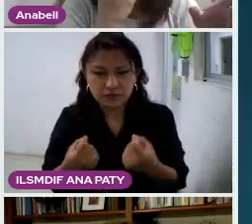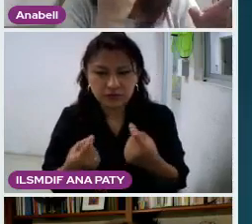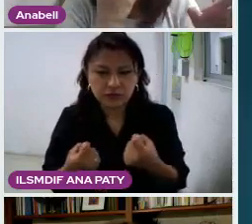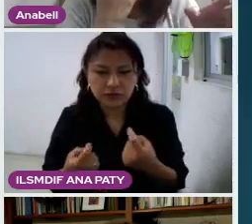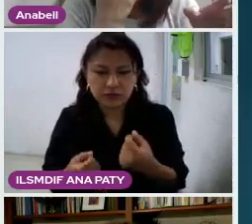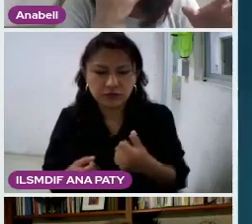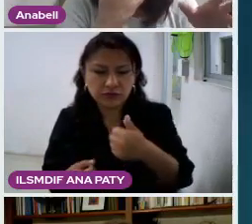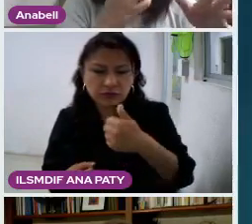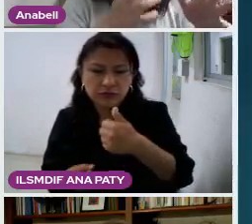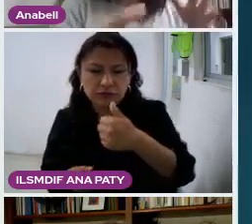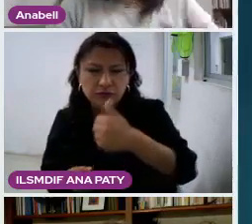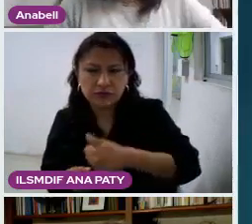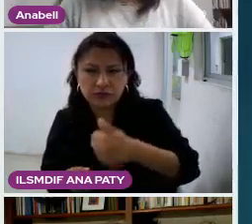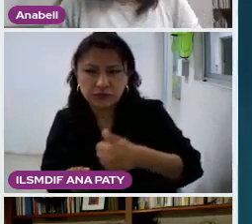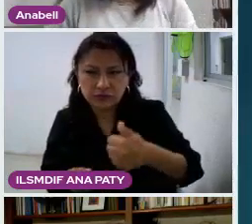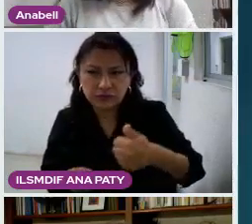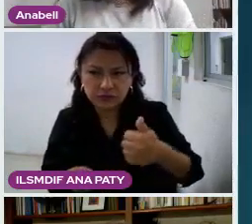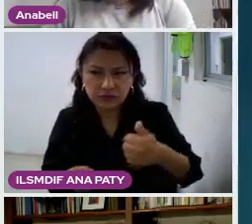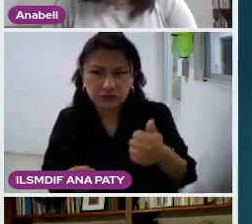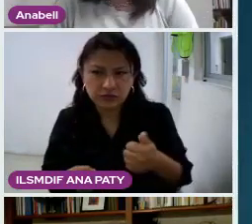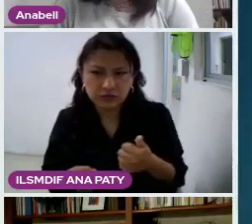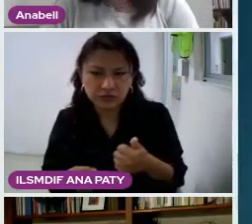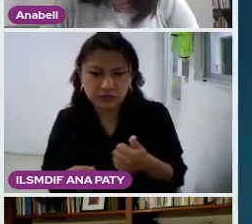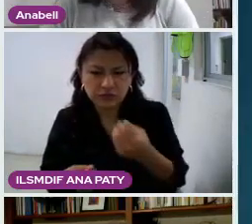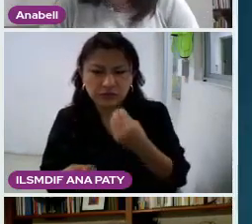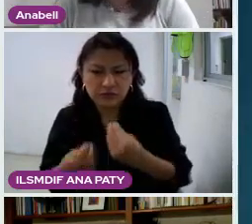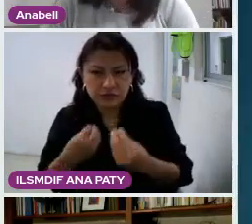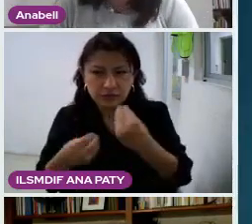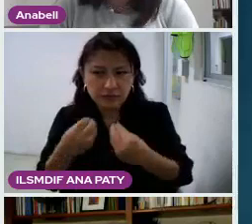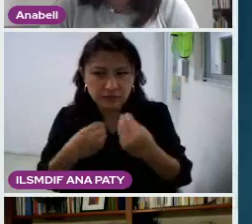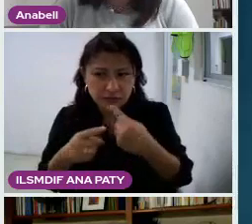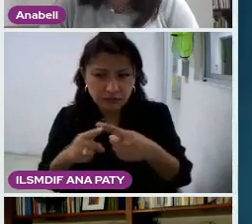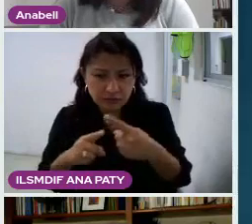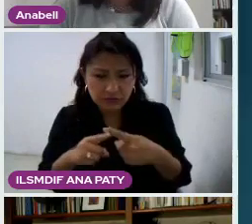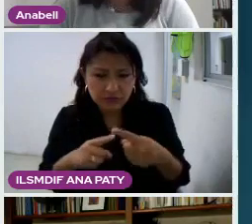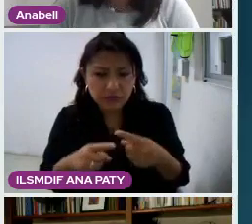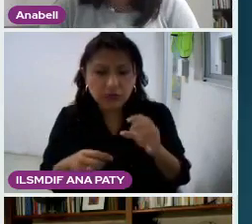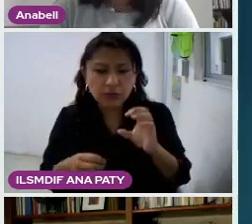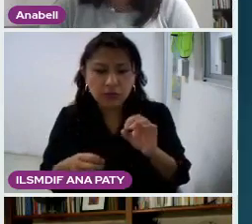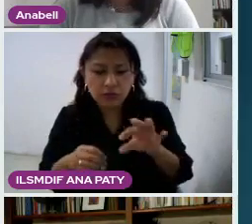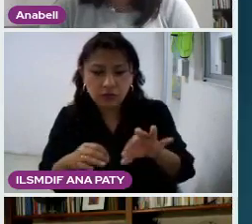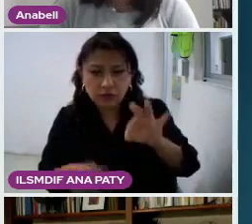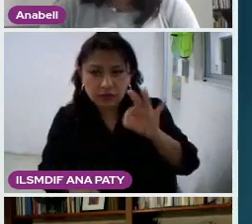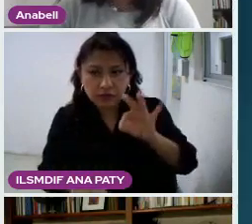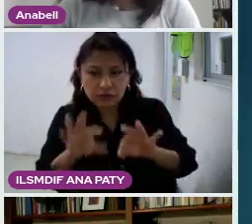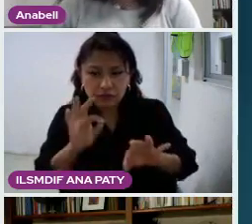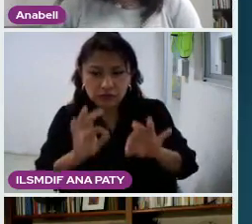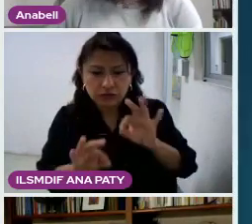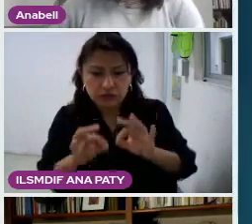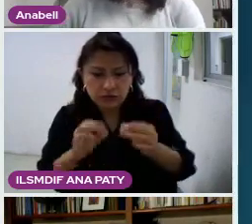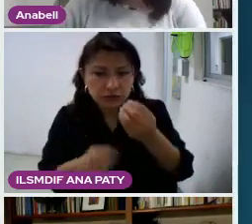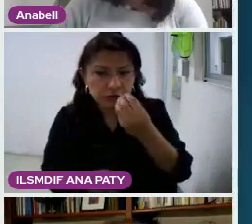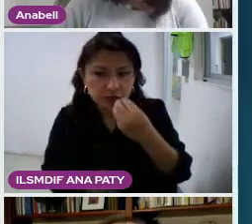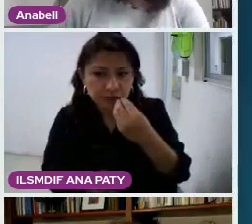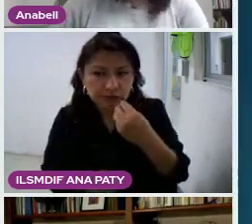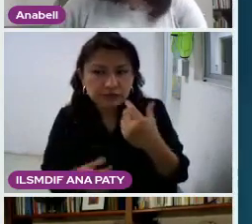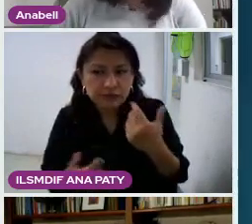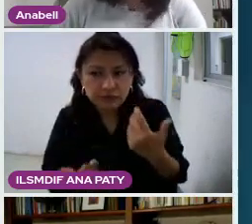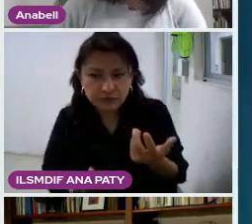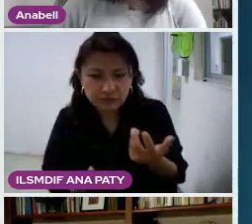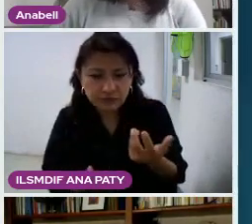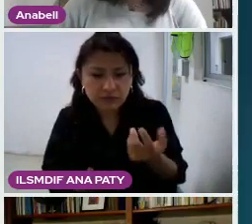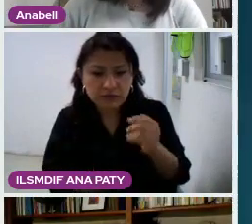siguientes. Ingestión en un periodo determinado de una cantidad de alimentos que claramente es superior a